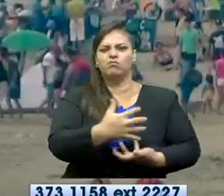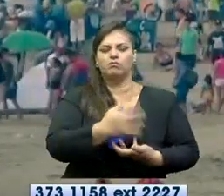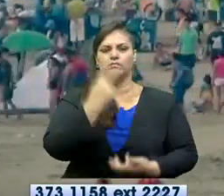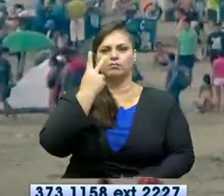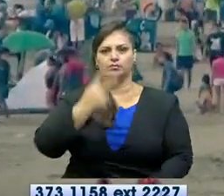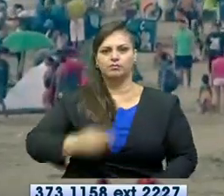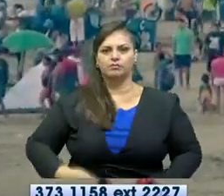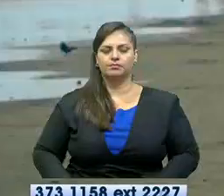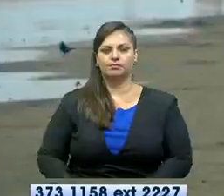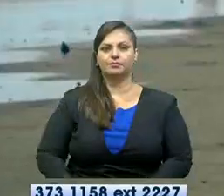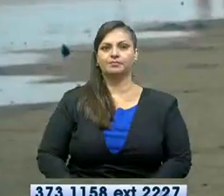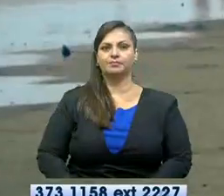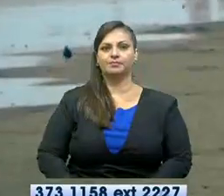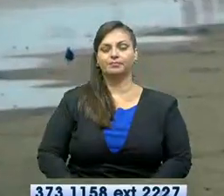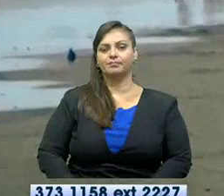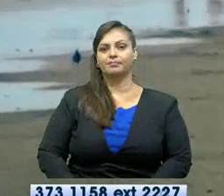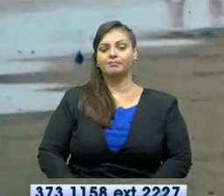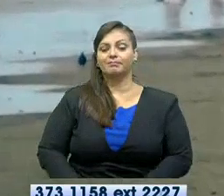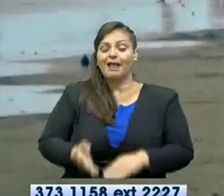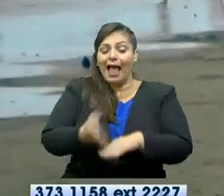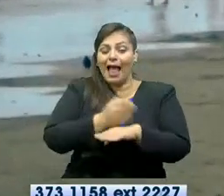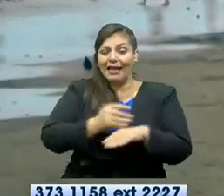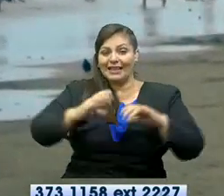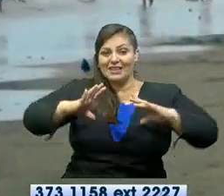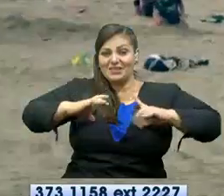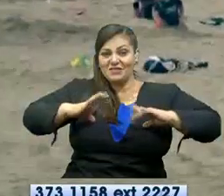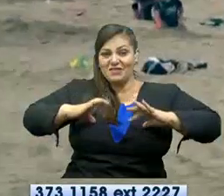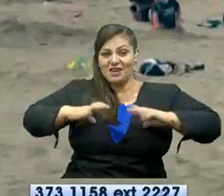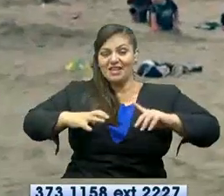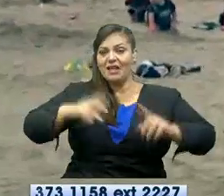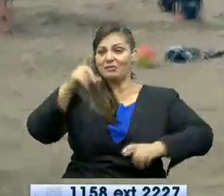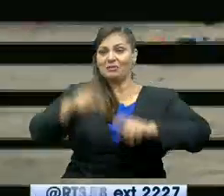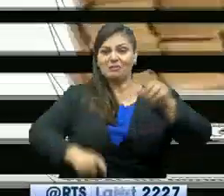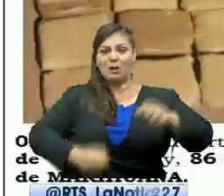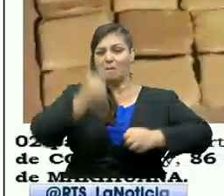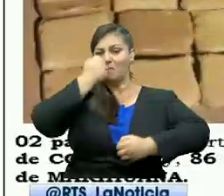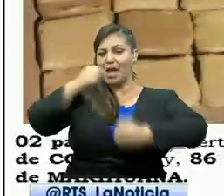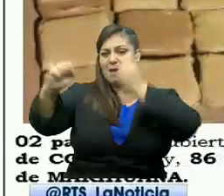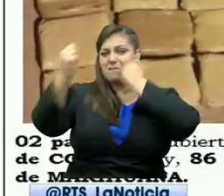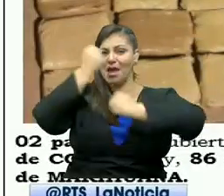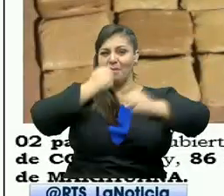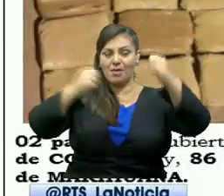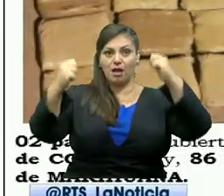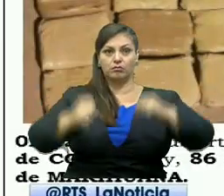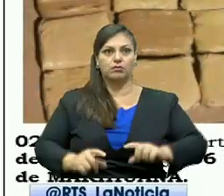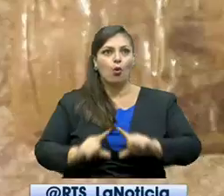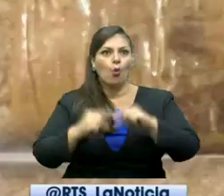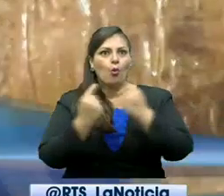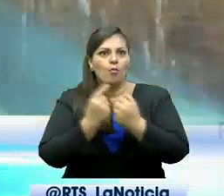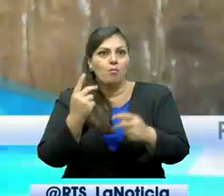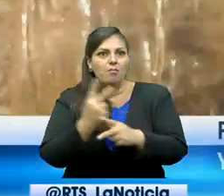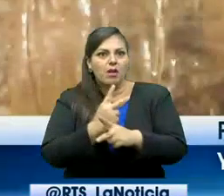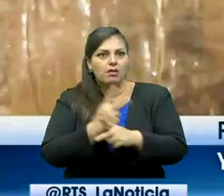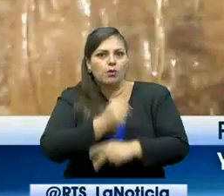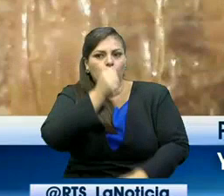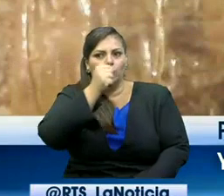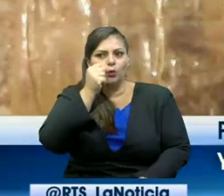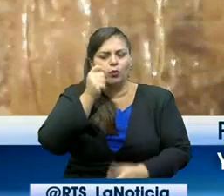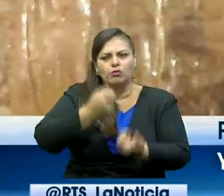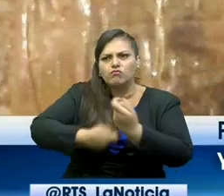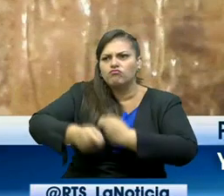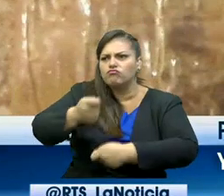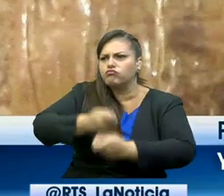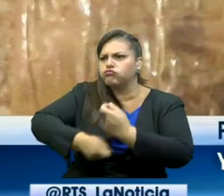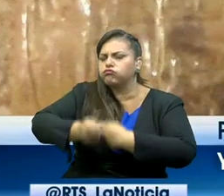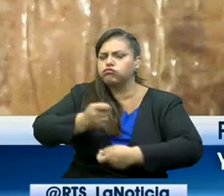El país estaba de feriado, la mayoría descansaba. Esto quiso tal vez ser aprovechado por organizaciones narcodelictivas para intentar mover cocaína